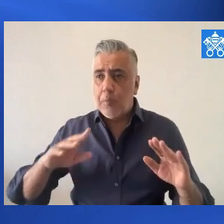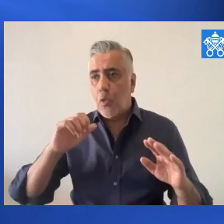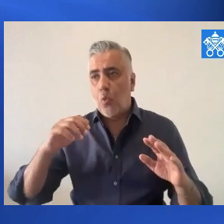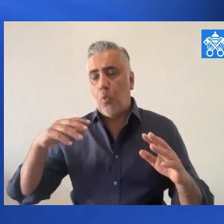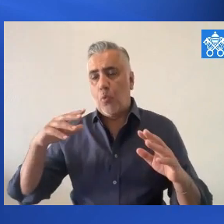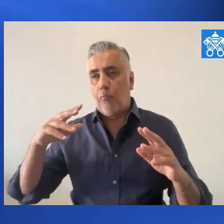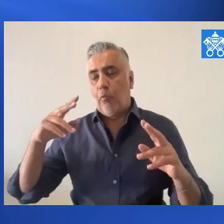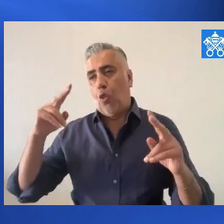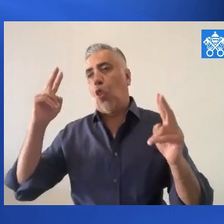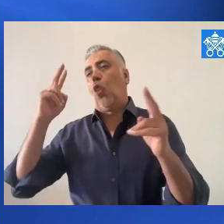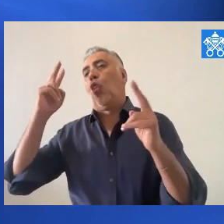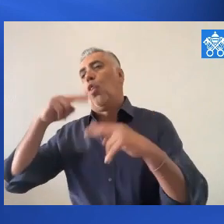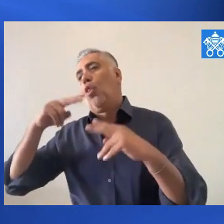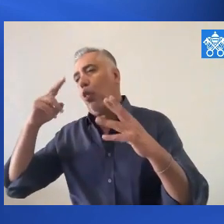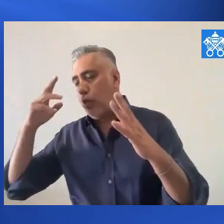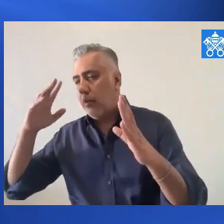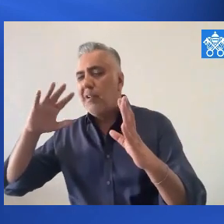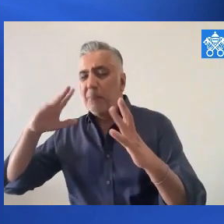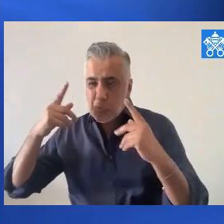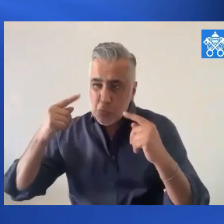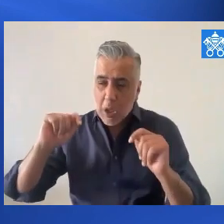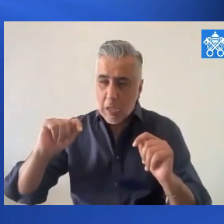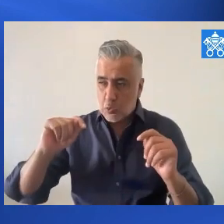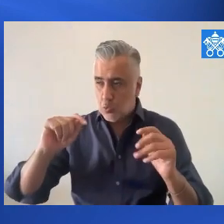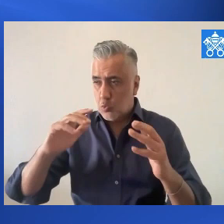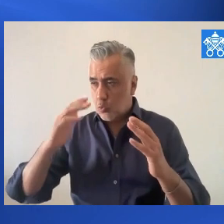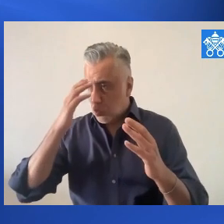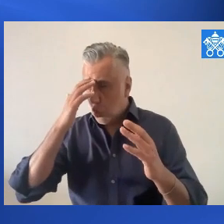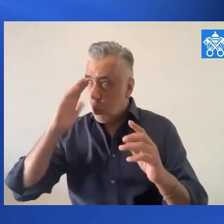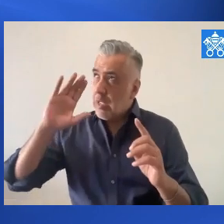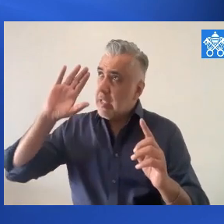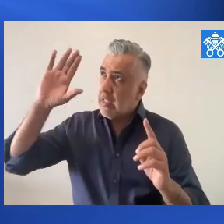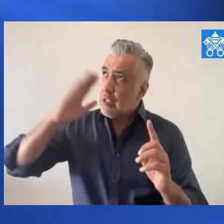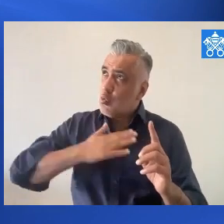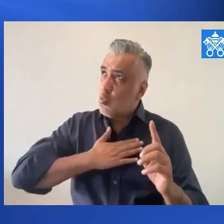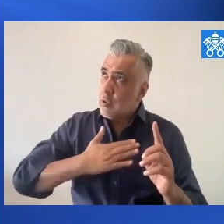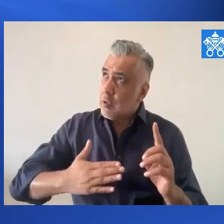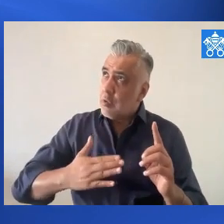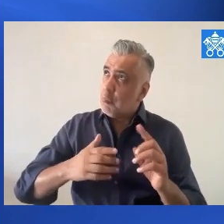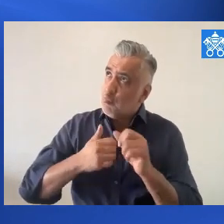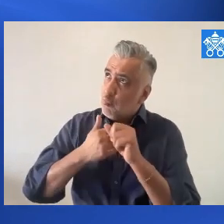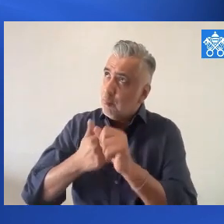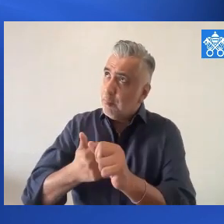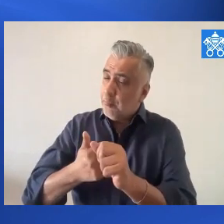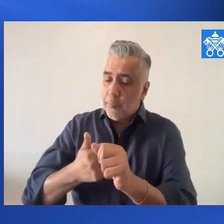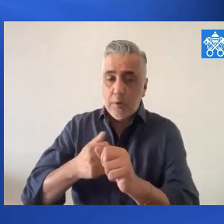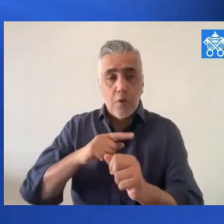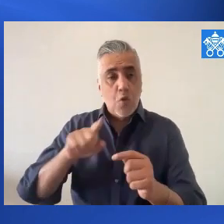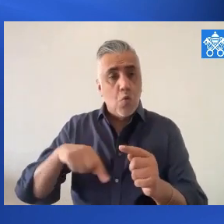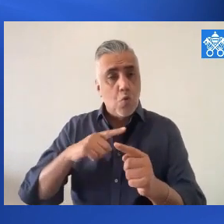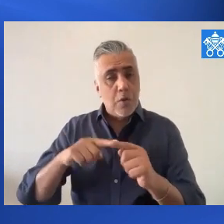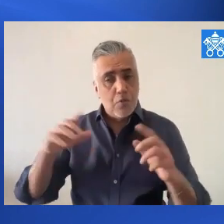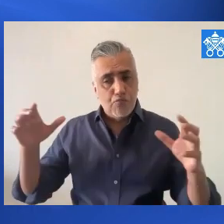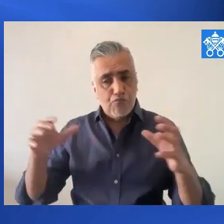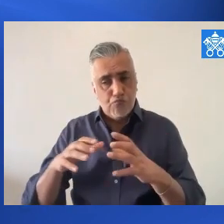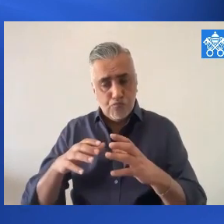sensatas. No sean irresponsables, sino traten de saber cuál es la voluntad del